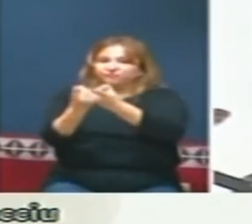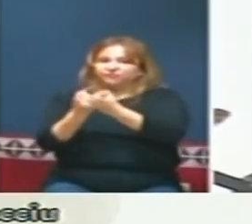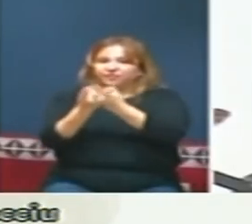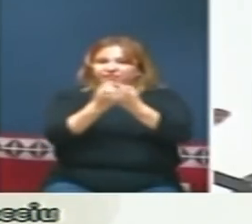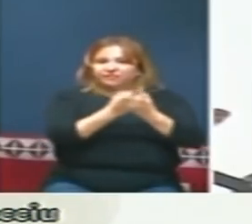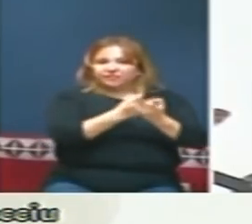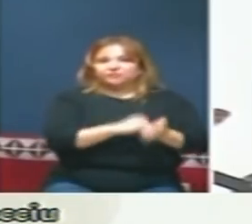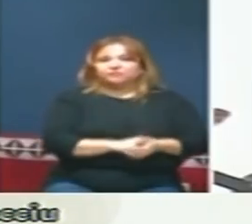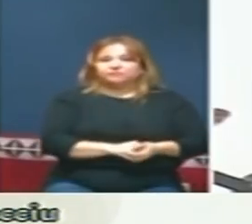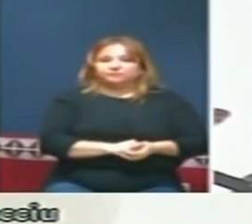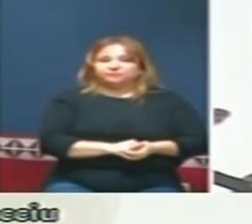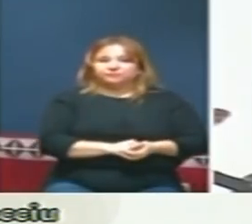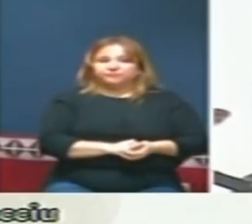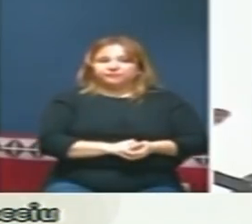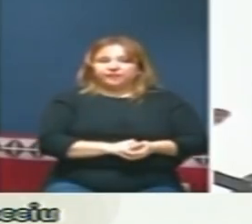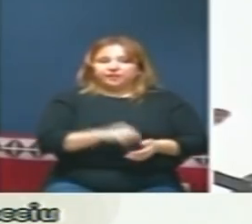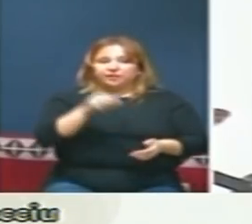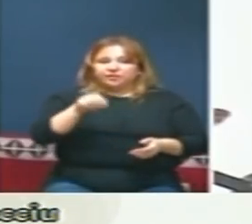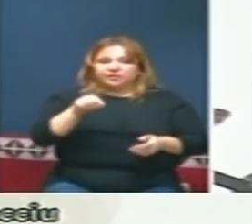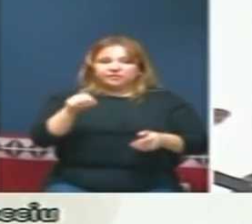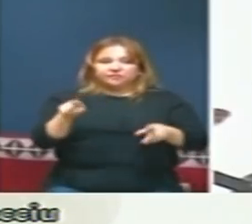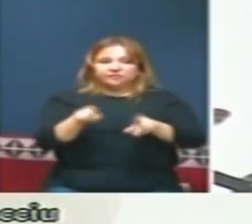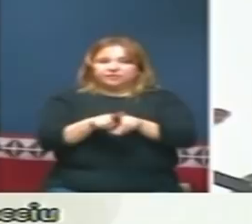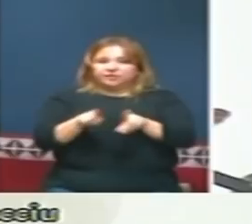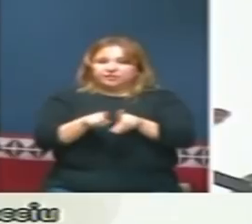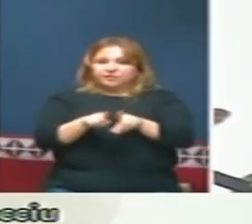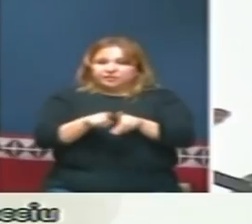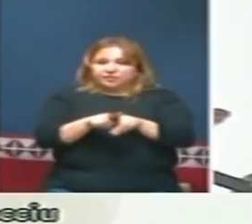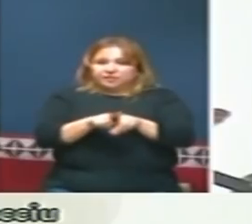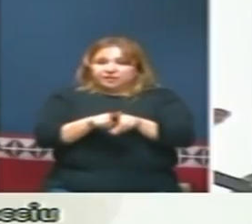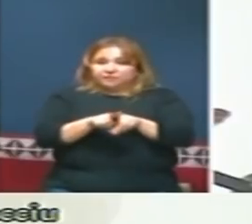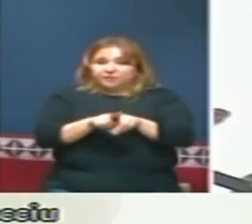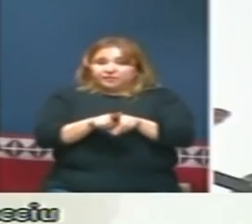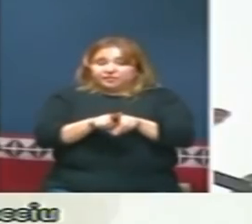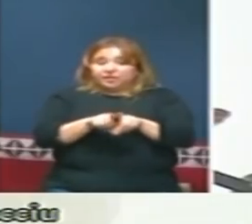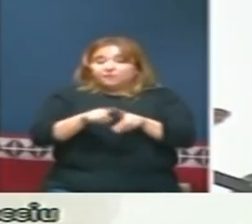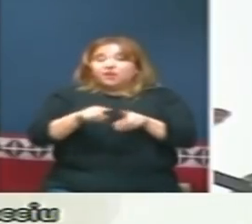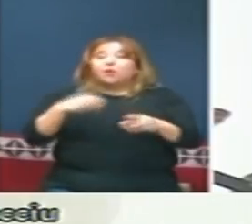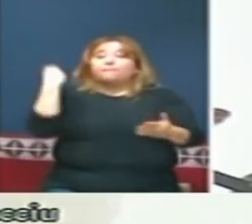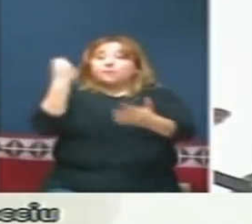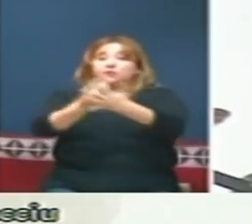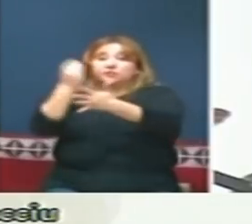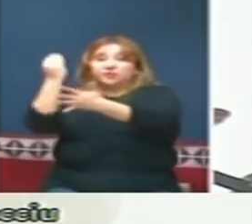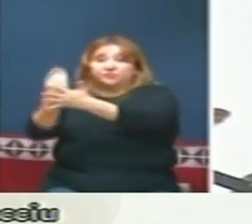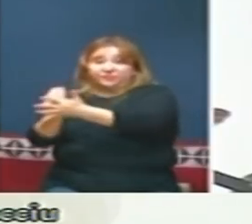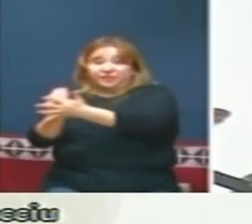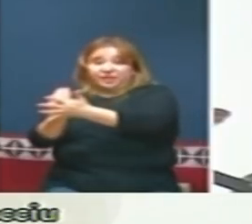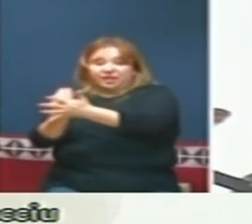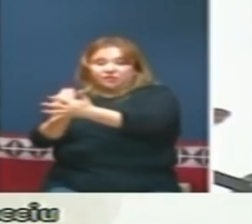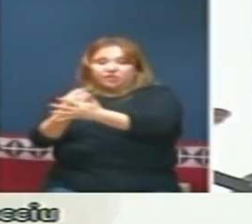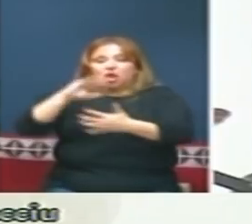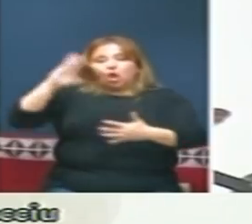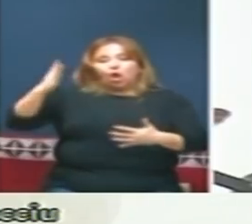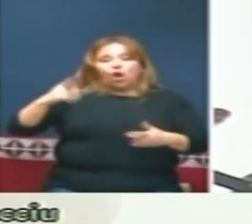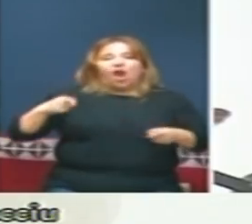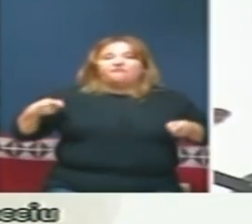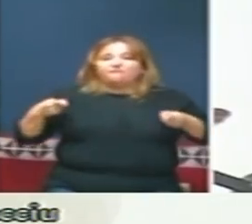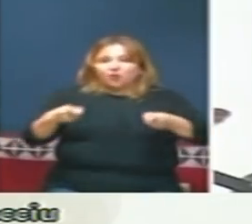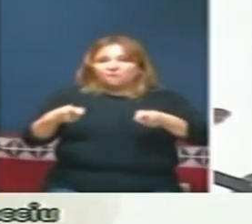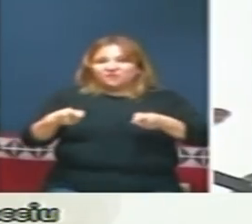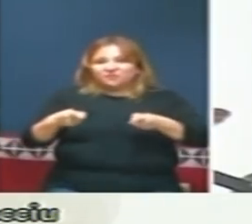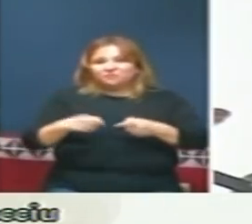y explotados, así como en valorar la piedad popular como un antídoto contra la opresión.